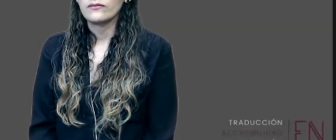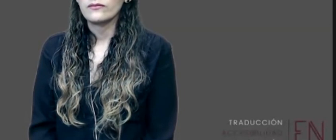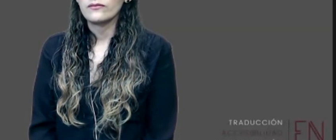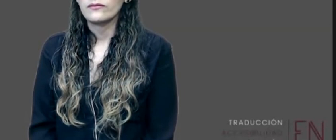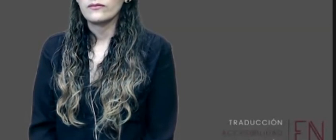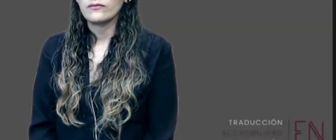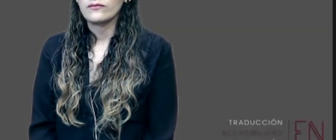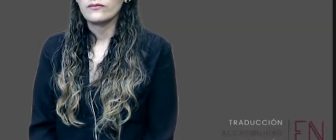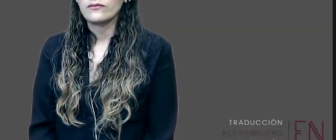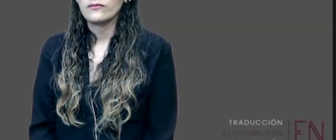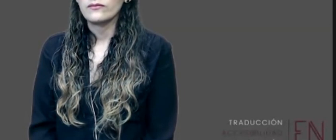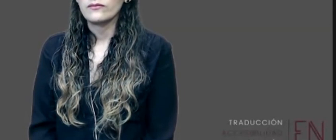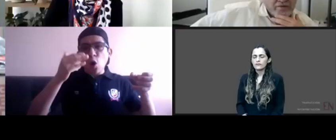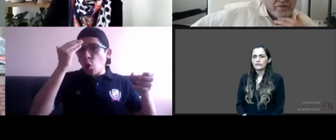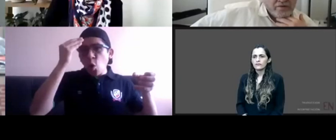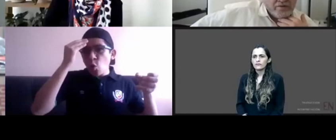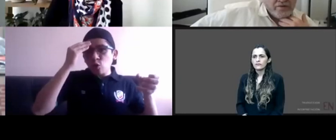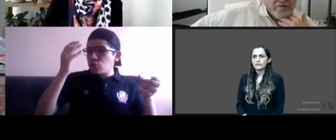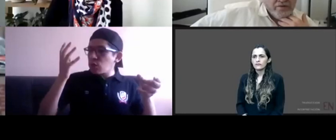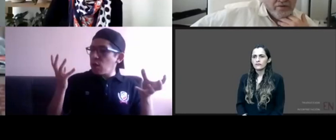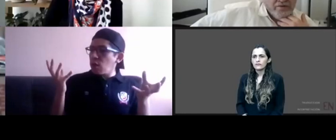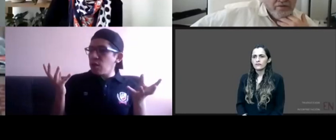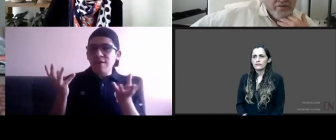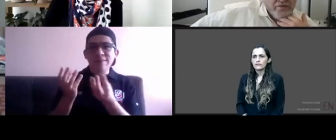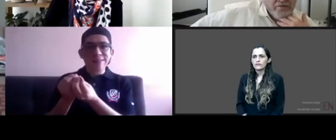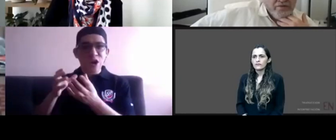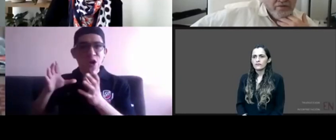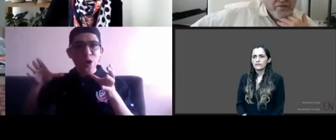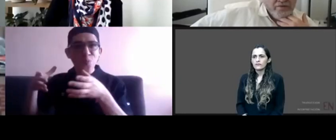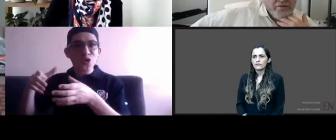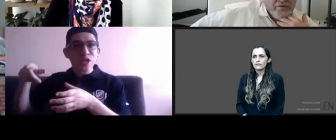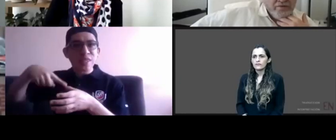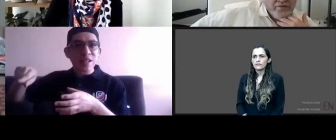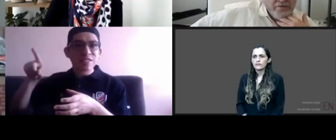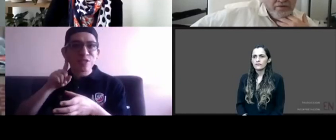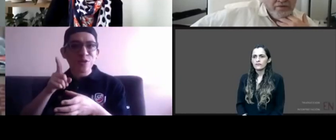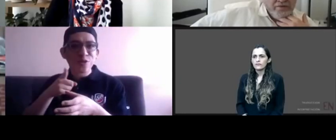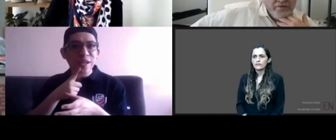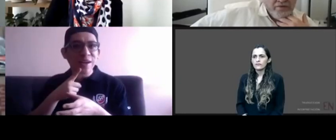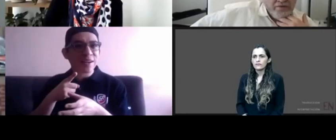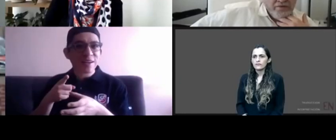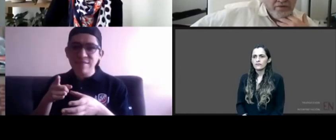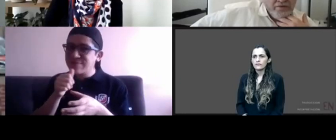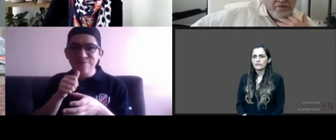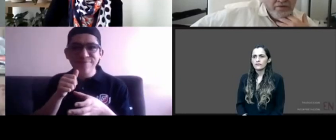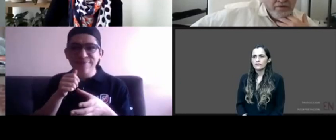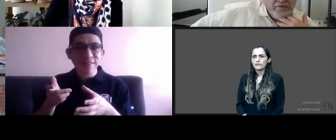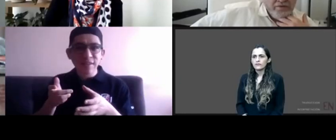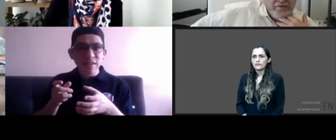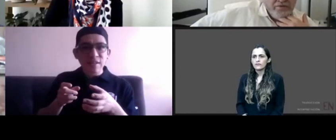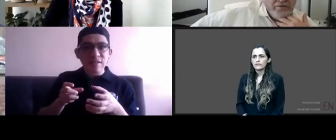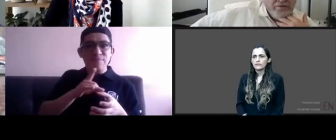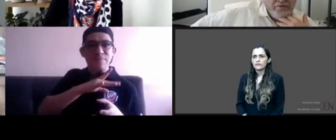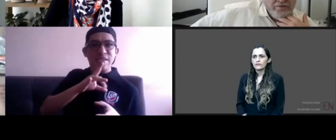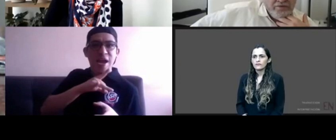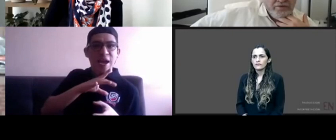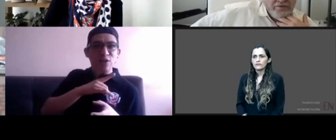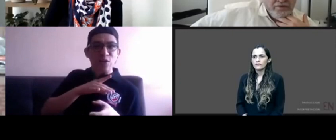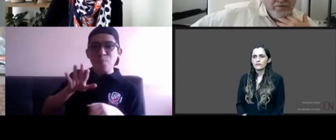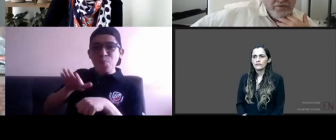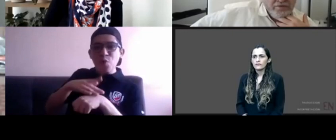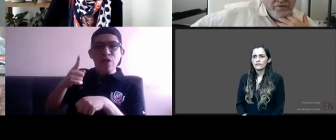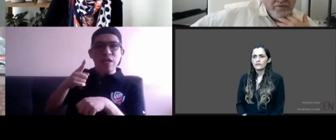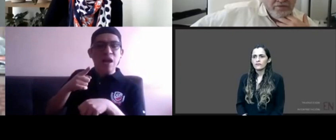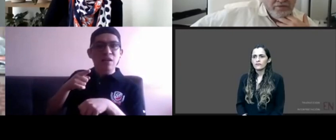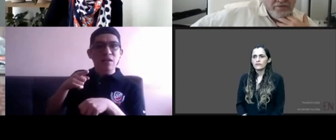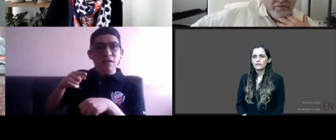Y creo que ese es un problema, que las familias oyentes con hijos sordos no conocen la comunidad de personas